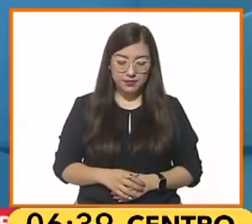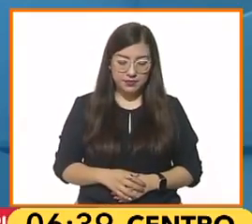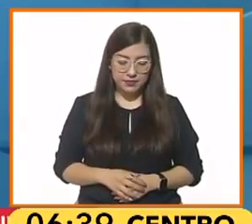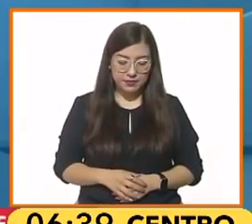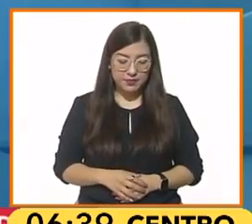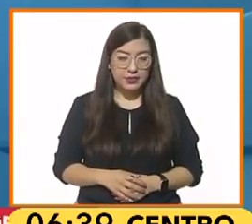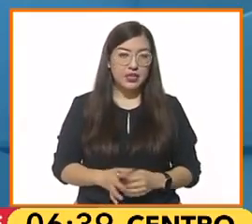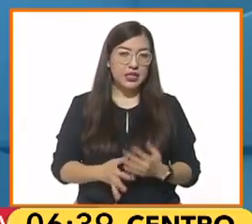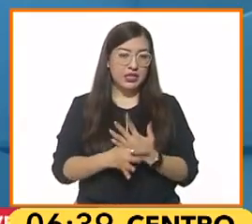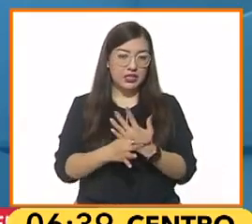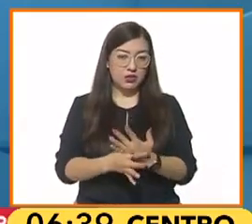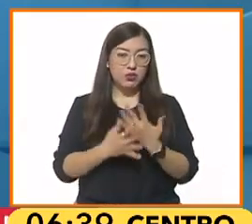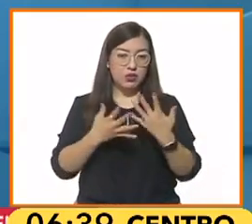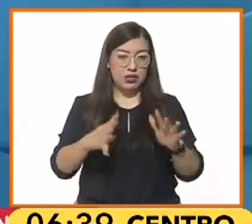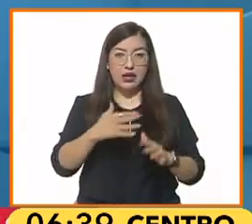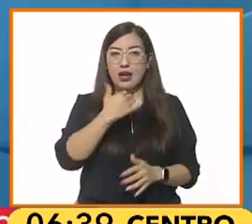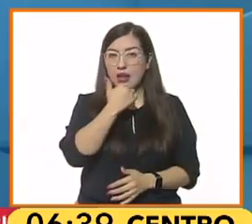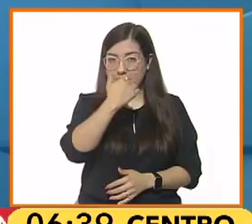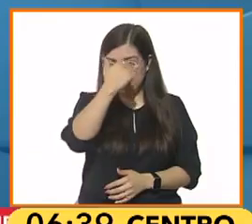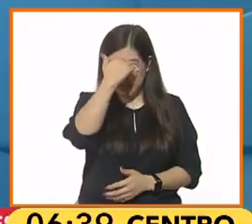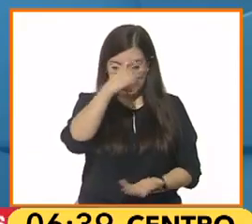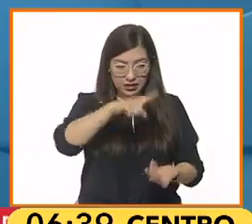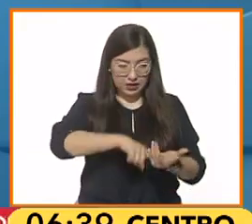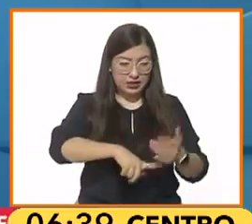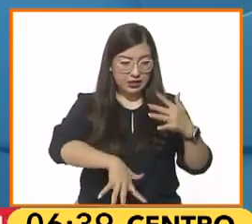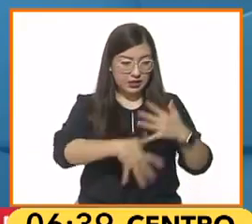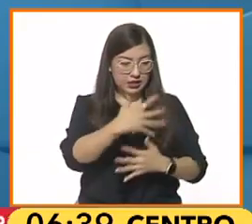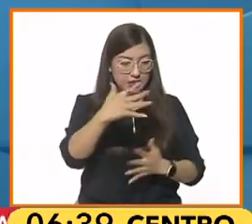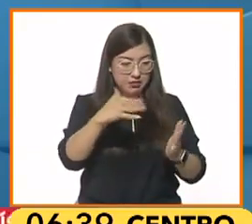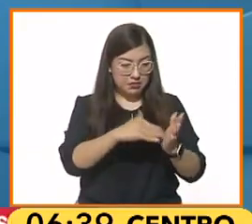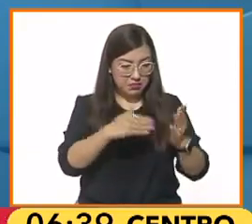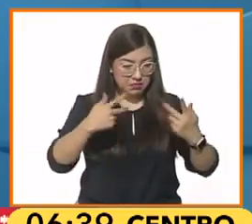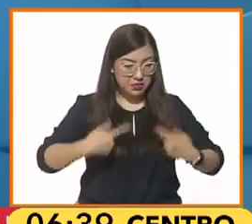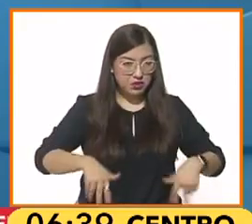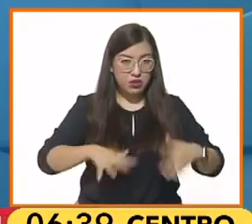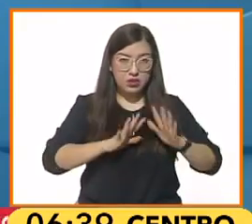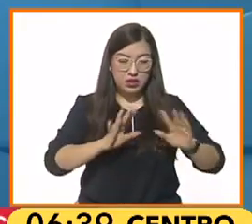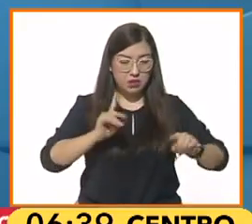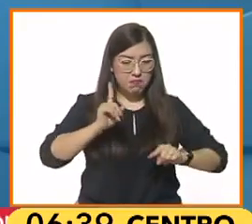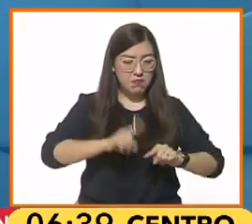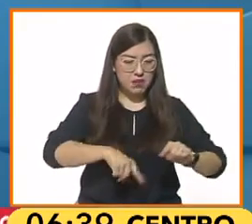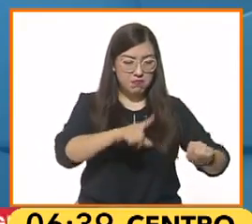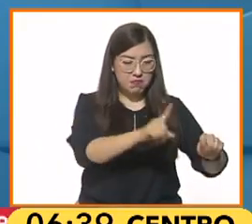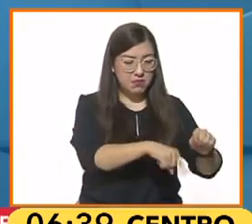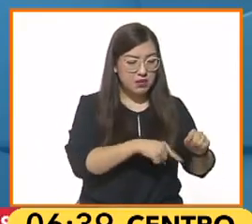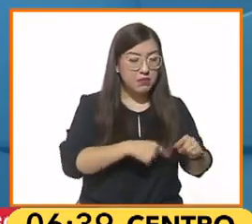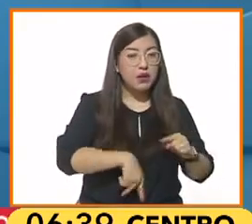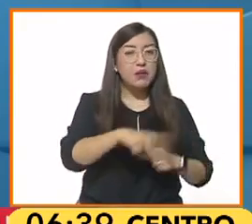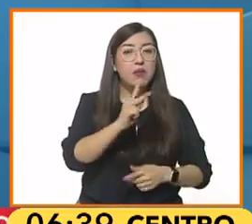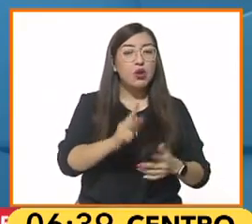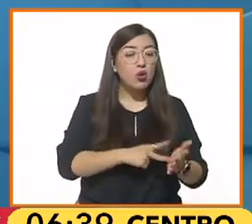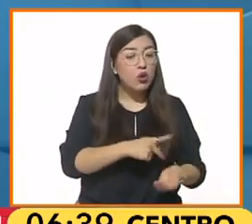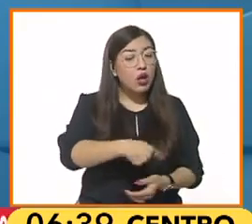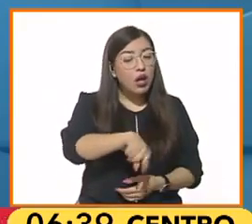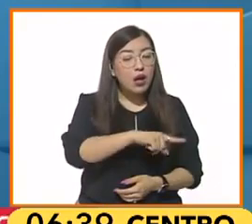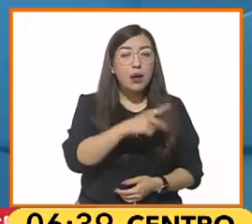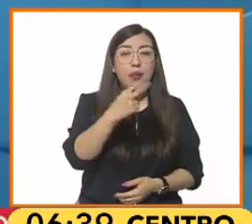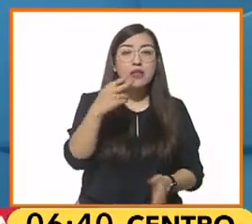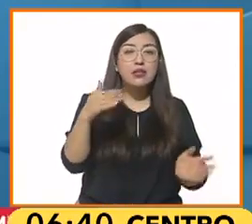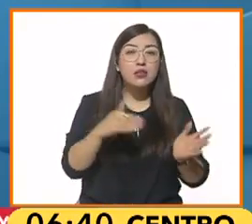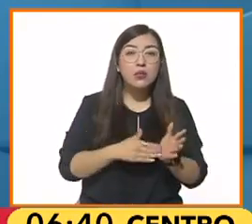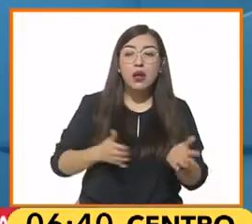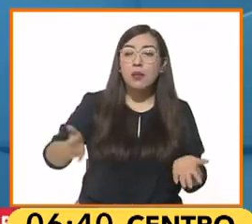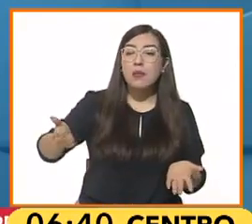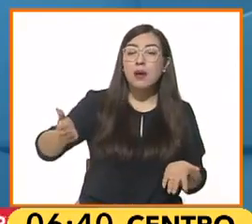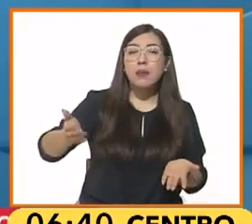combatientes de Hamás aproximadamente, pues Hamás había nuevamente reclutado alrededor de unos 25,000 o más. Sí. Con lo cual, pues este